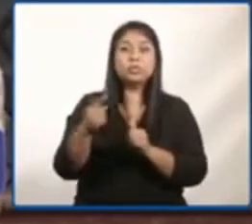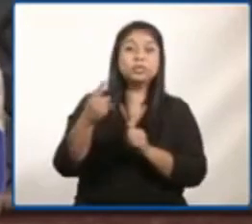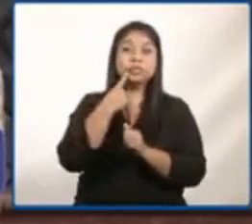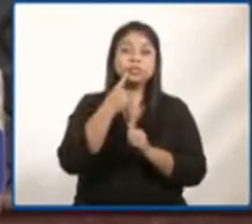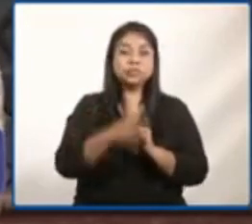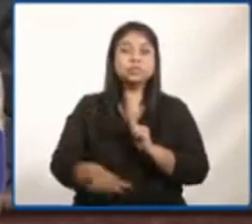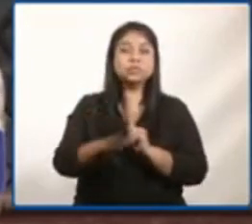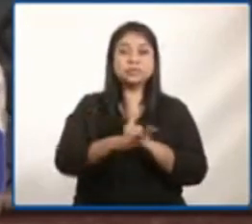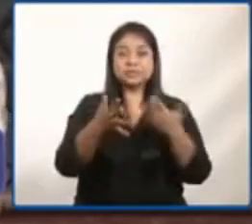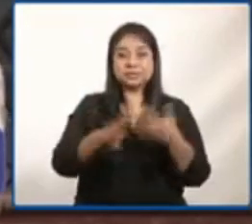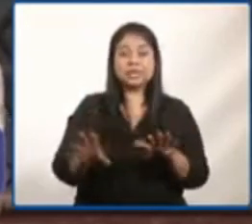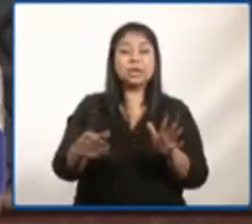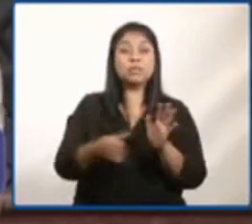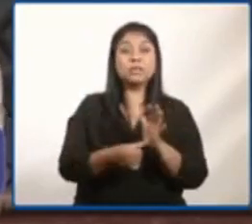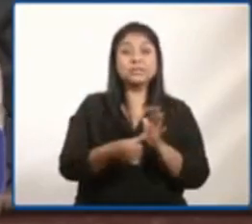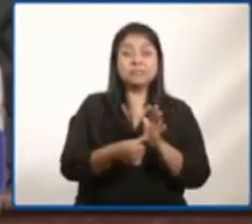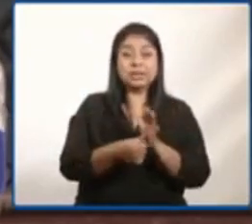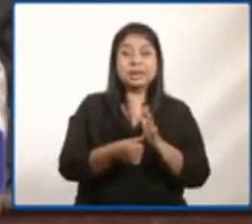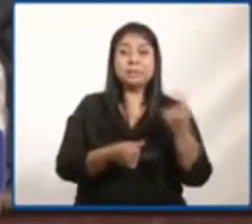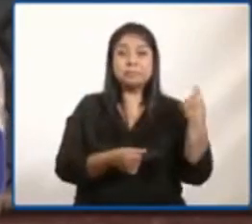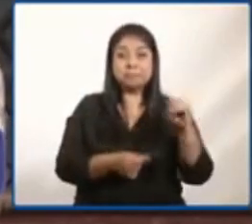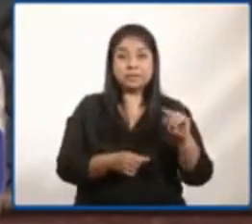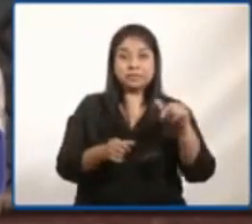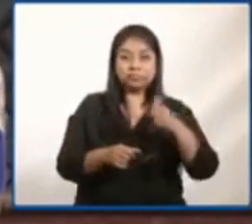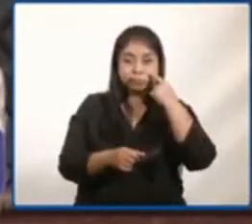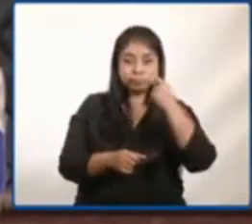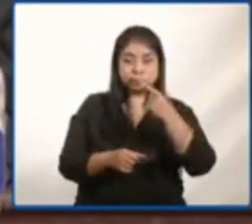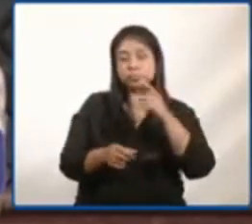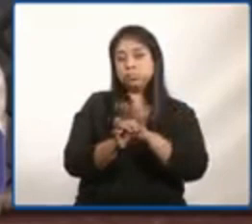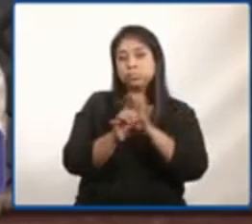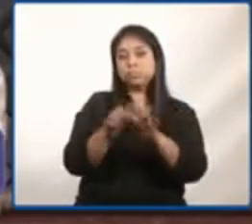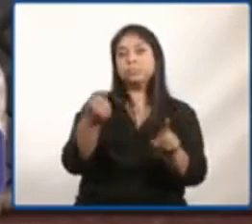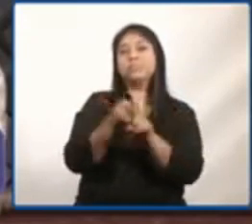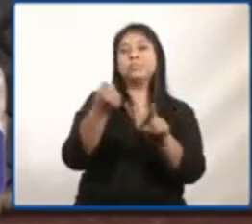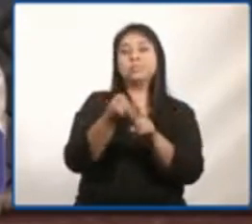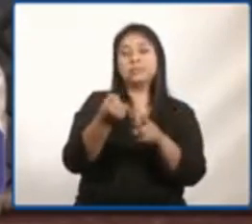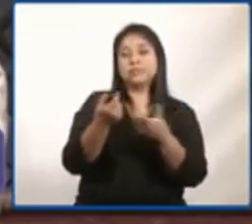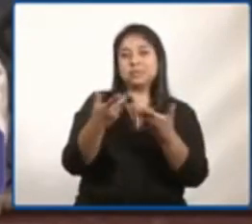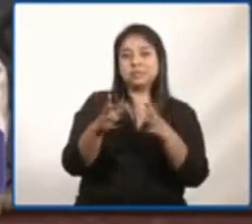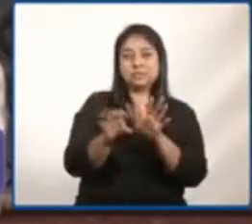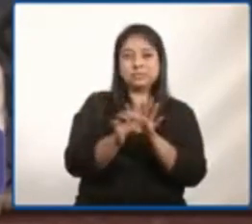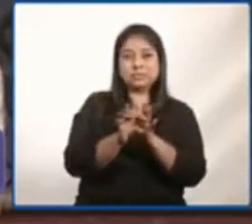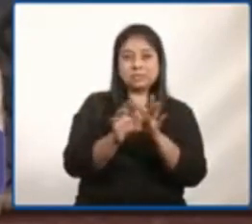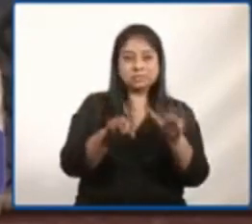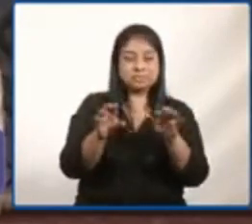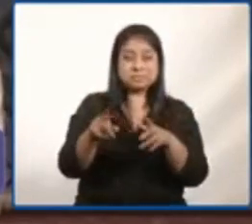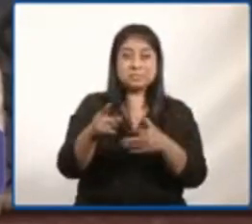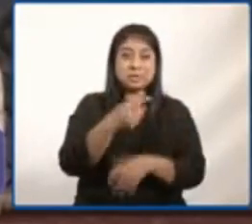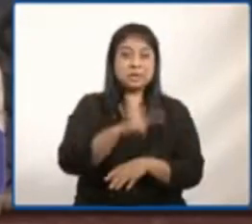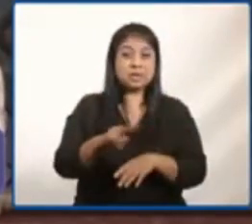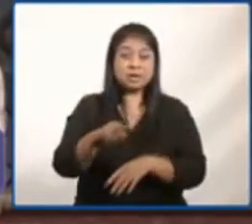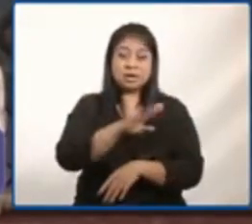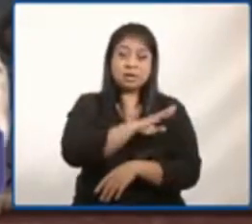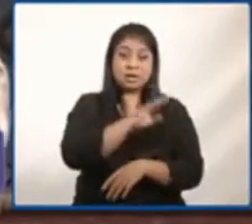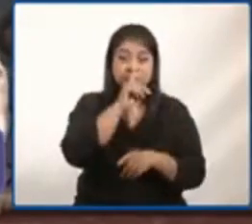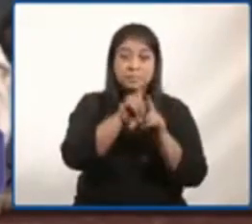nivel municipal para verificar, en el caso de los de la carga ocupacional o en sí